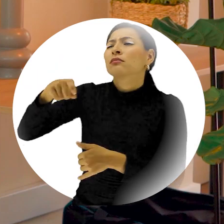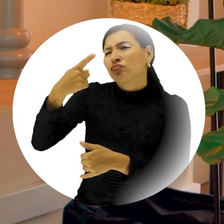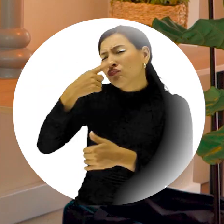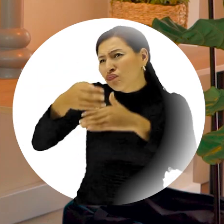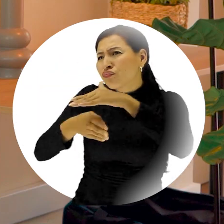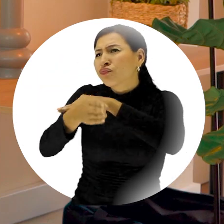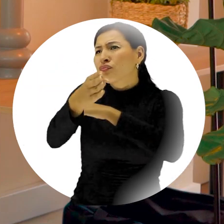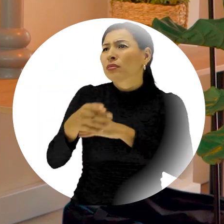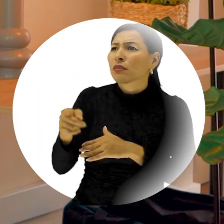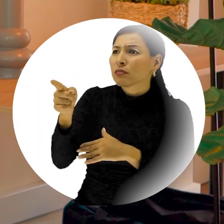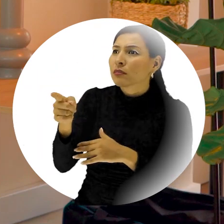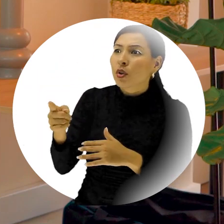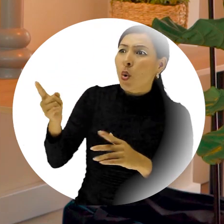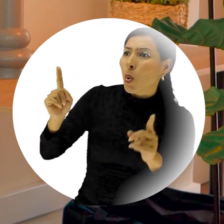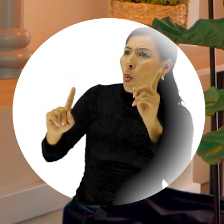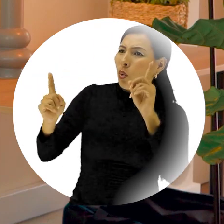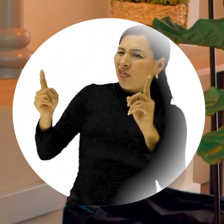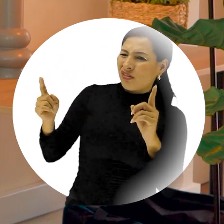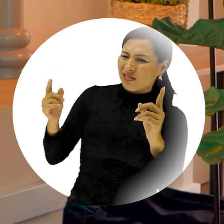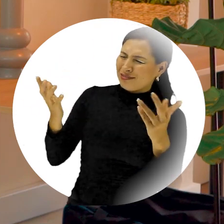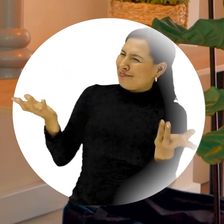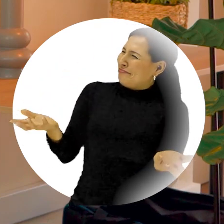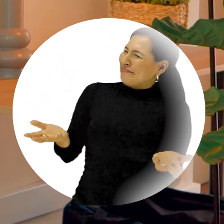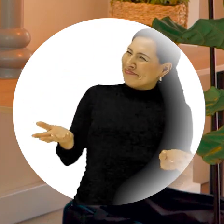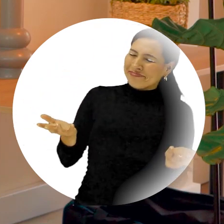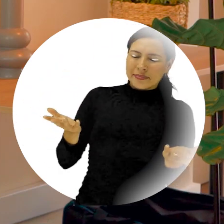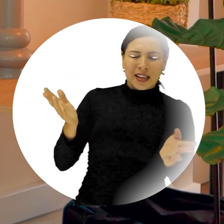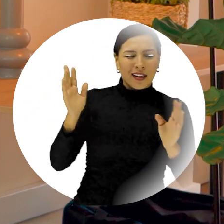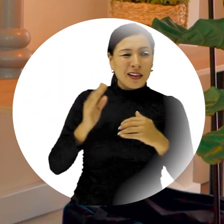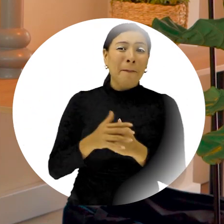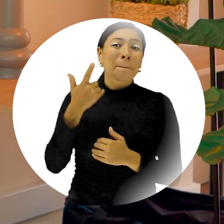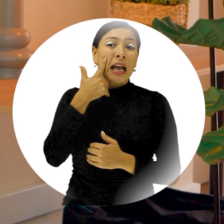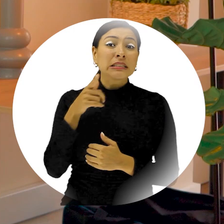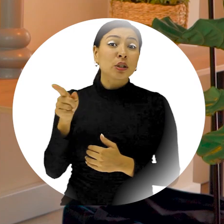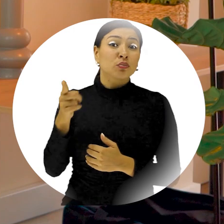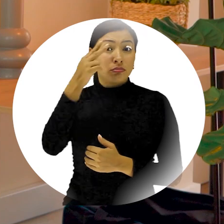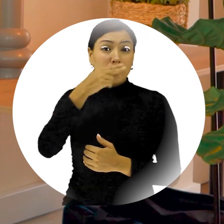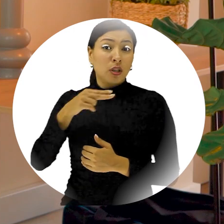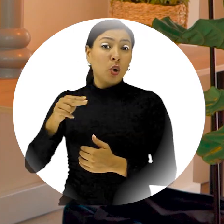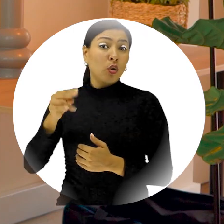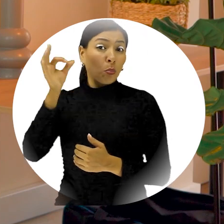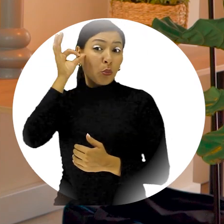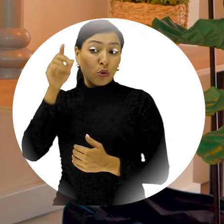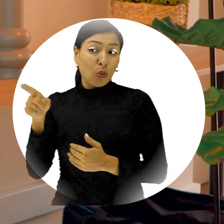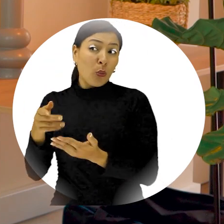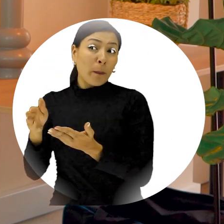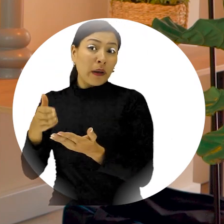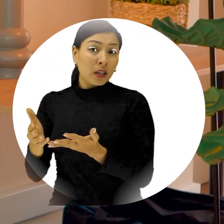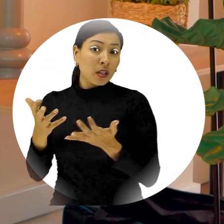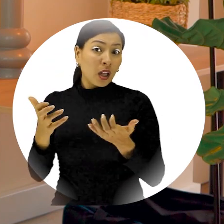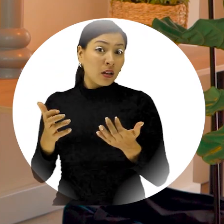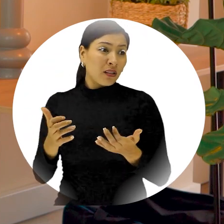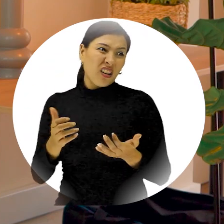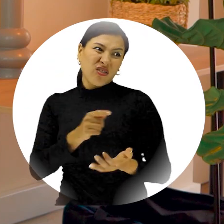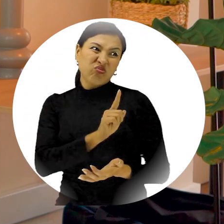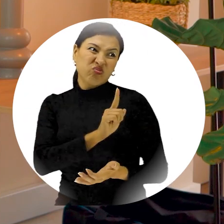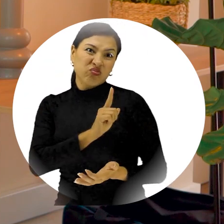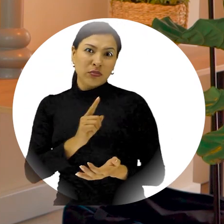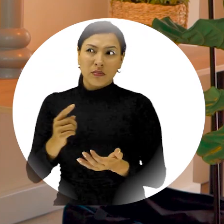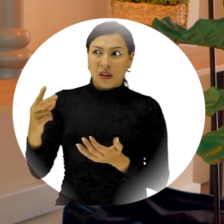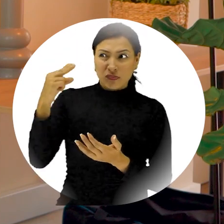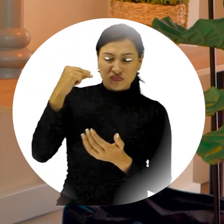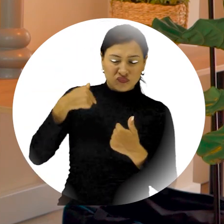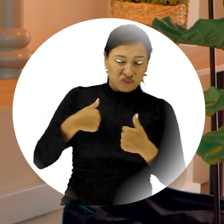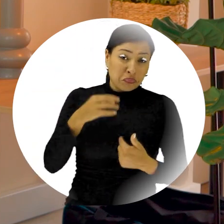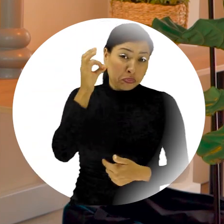apartando al hijo o algo así, o sea, eran cosas como muy extrañas, ¿no? Con respecto a las inmobiliarias. Nosotros finalmente decidimos comprar como 1